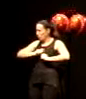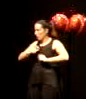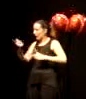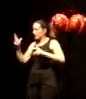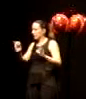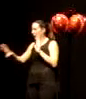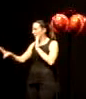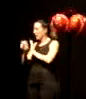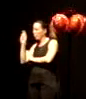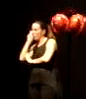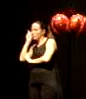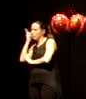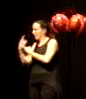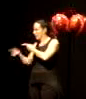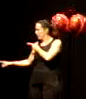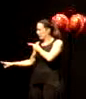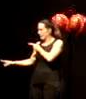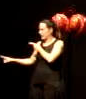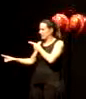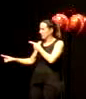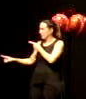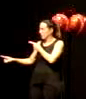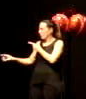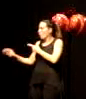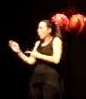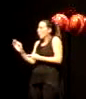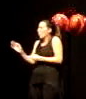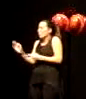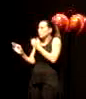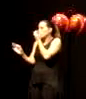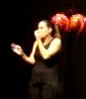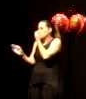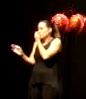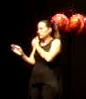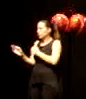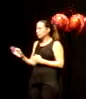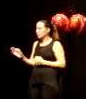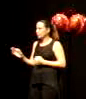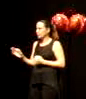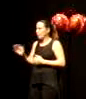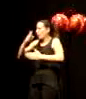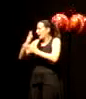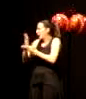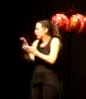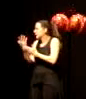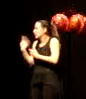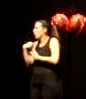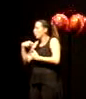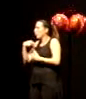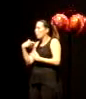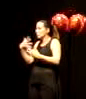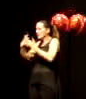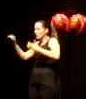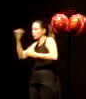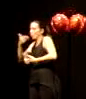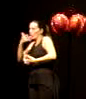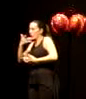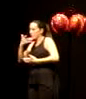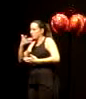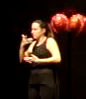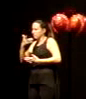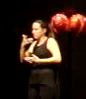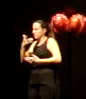aplicación móvil, o no tiene por qué darlo una clase o un texto escolar, es